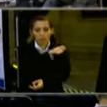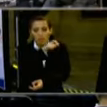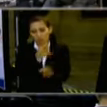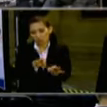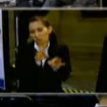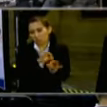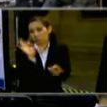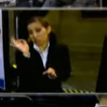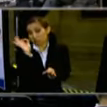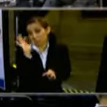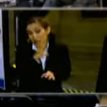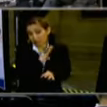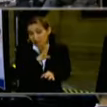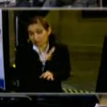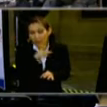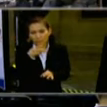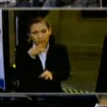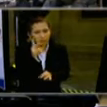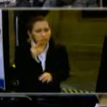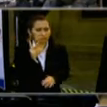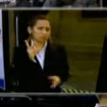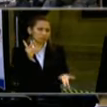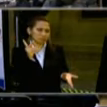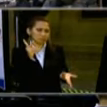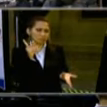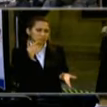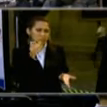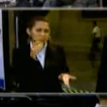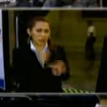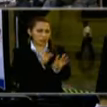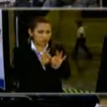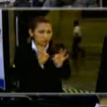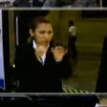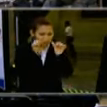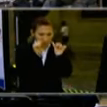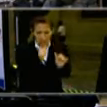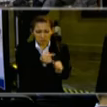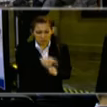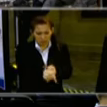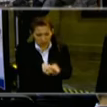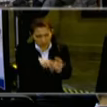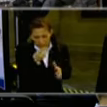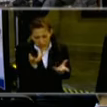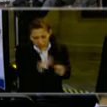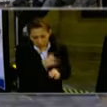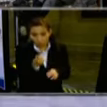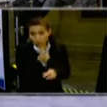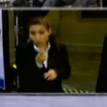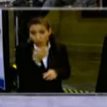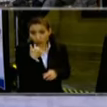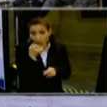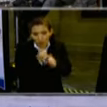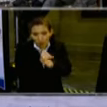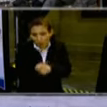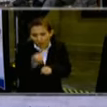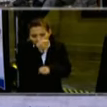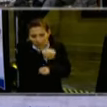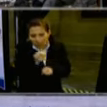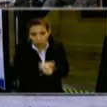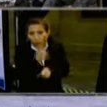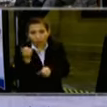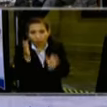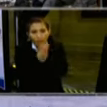importantes, pero el hueco que existe es que no tenemos información sobre por